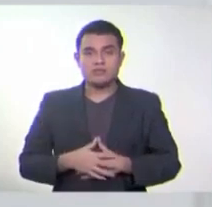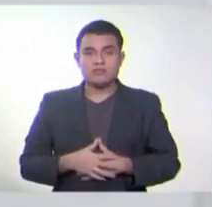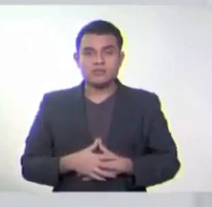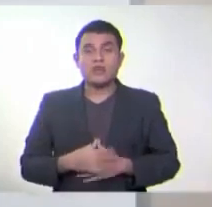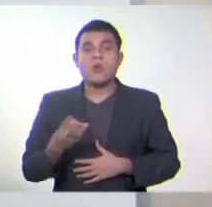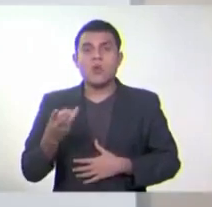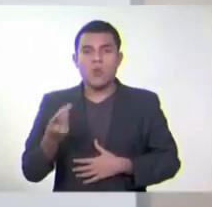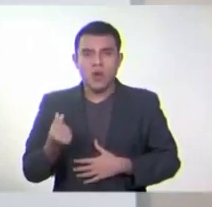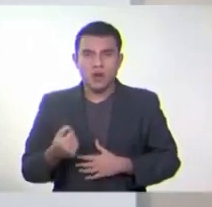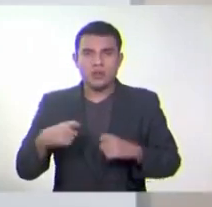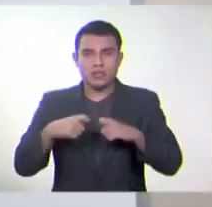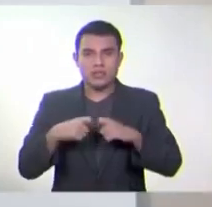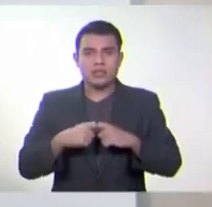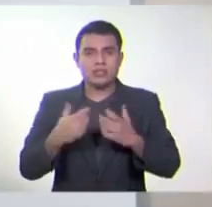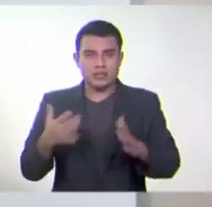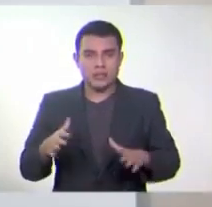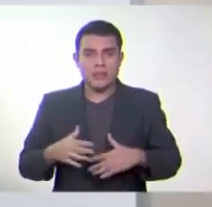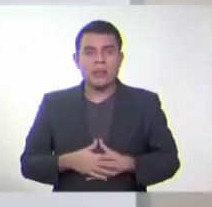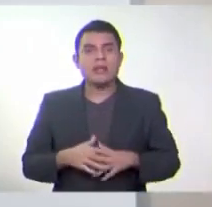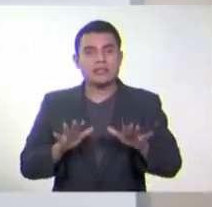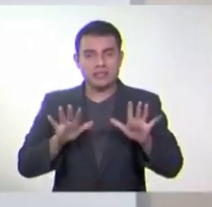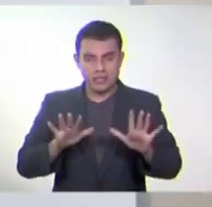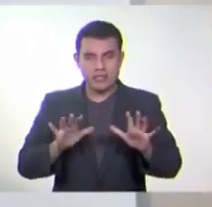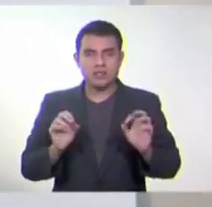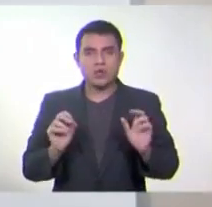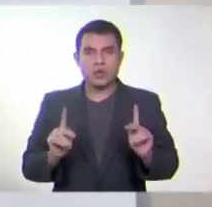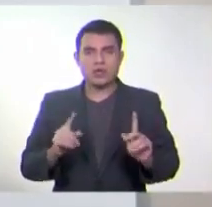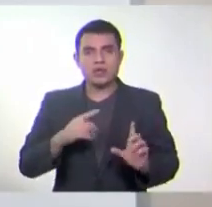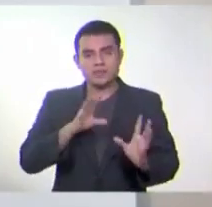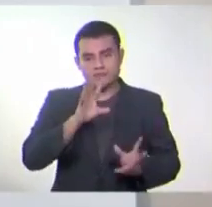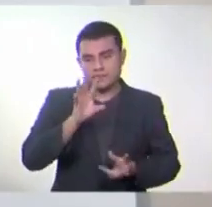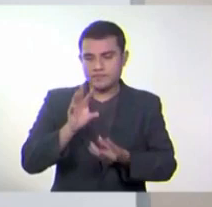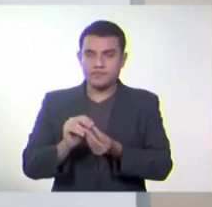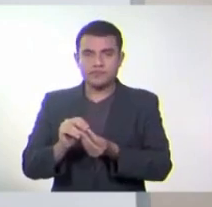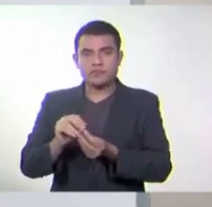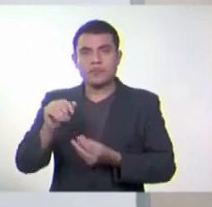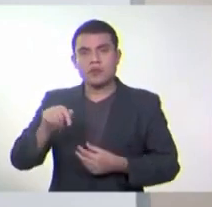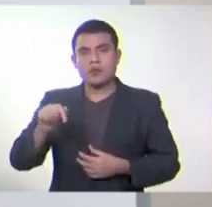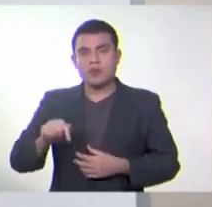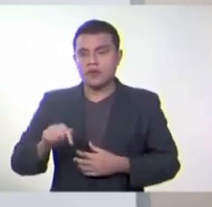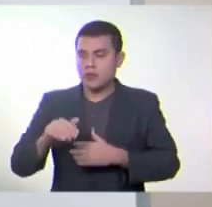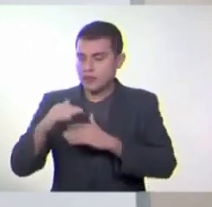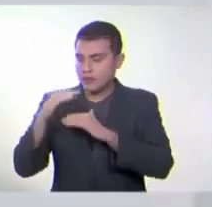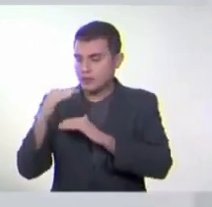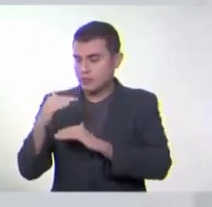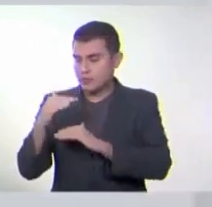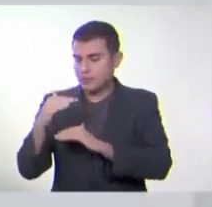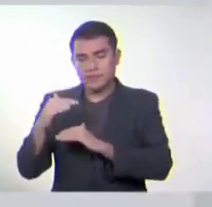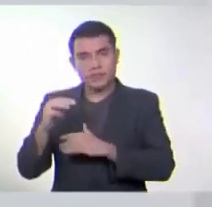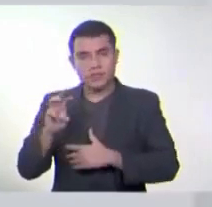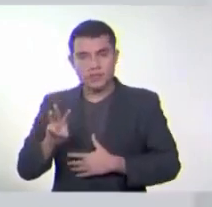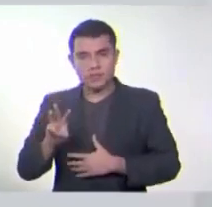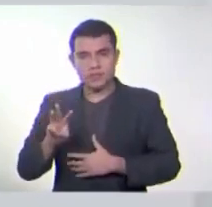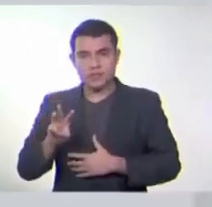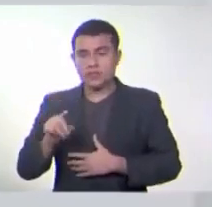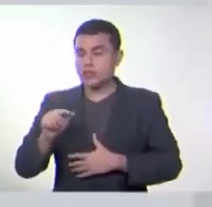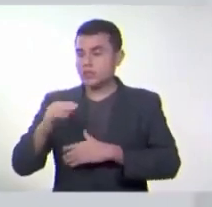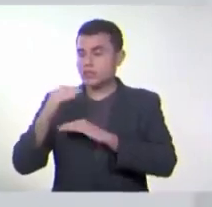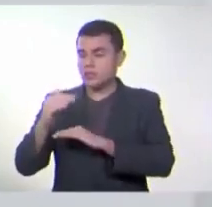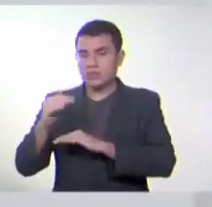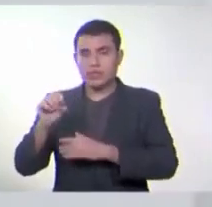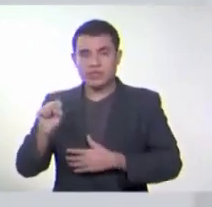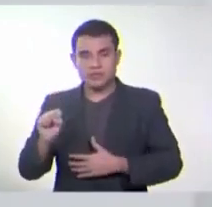¿Cuántos electrones llevamos acá? 10. Seguimos en el nivel 3, en el bloque